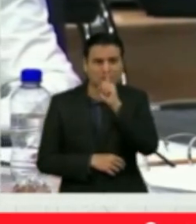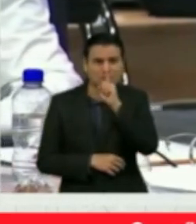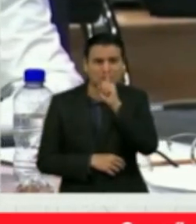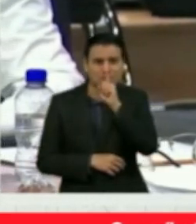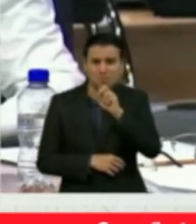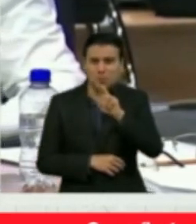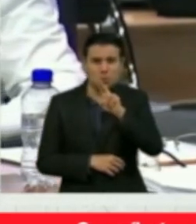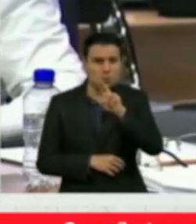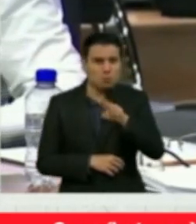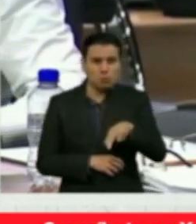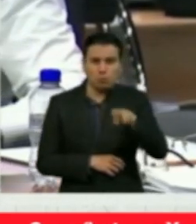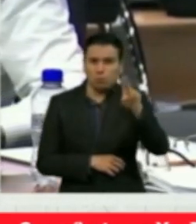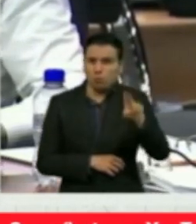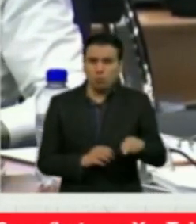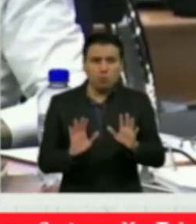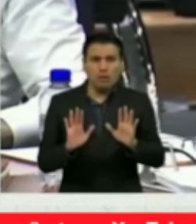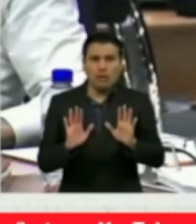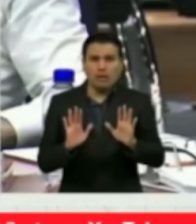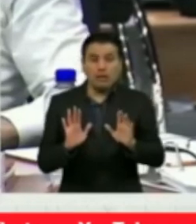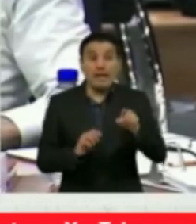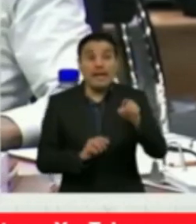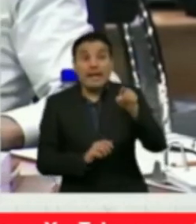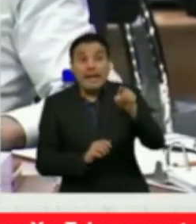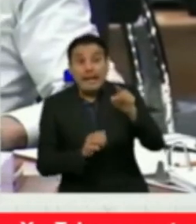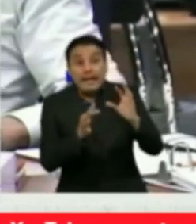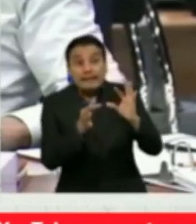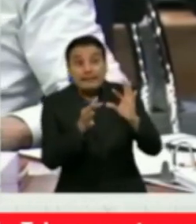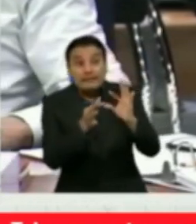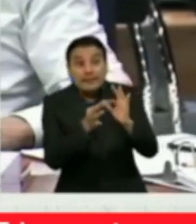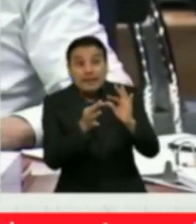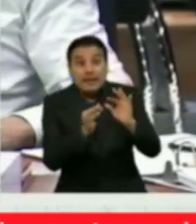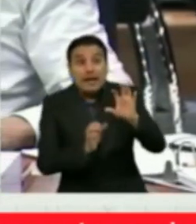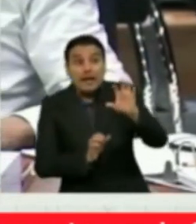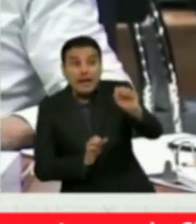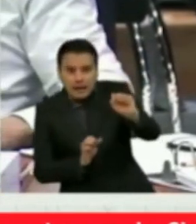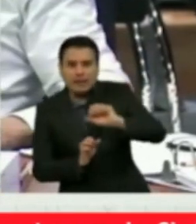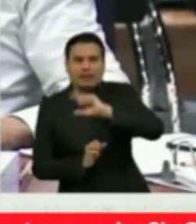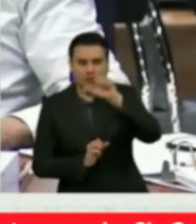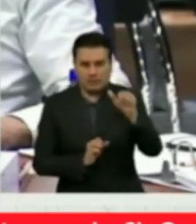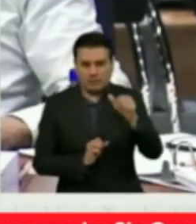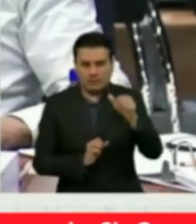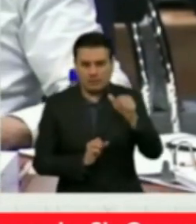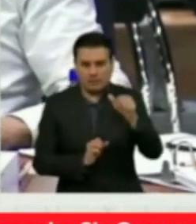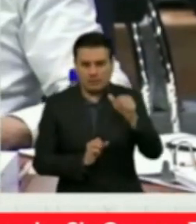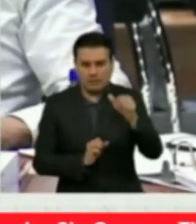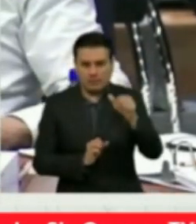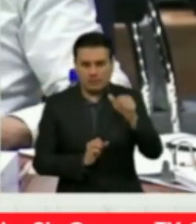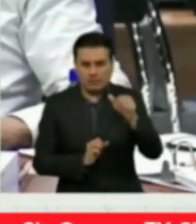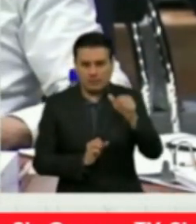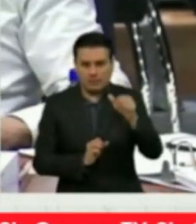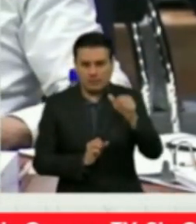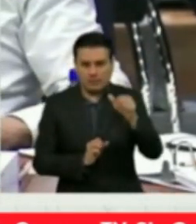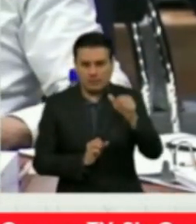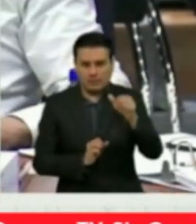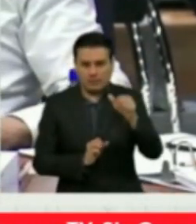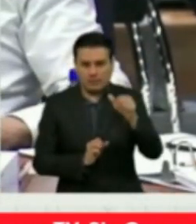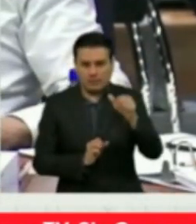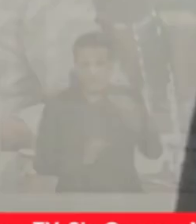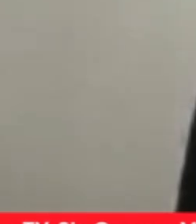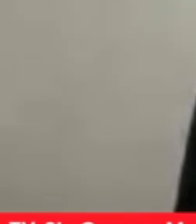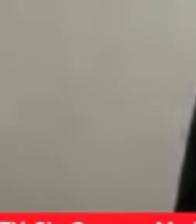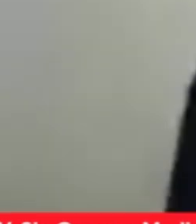nombre me referí a sus dichos y quedó quedó con la daga clavada a